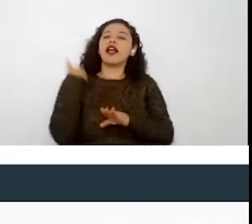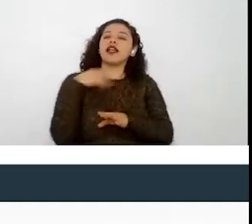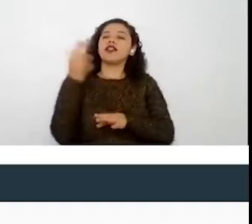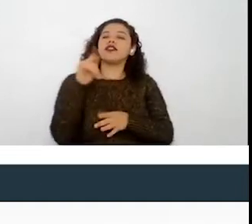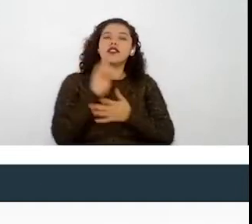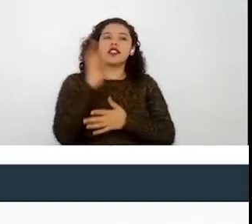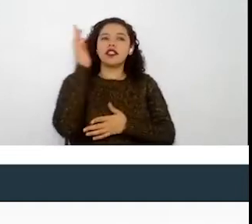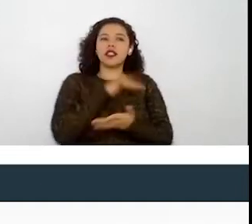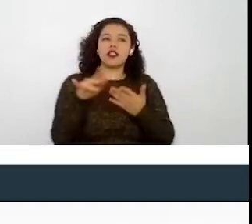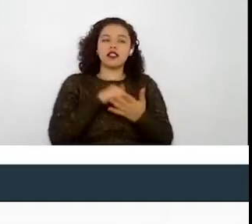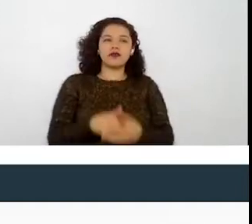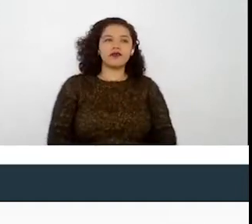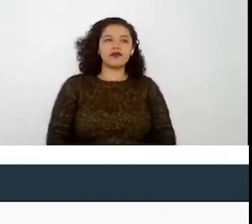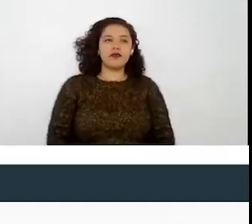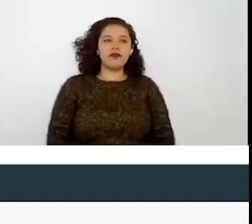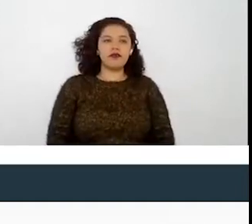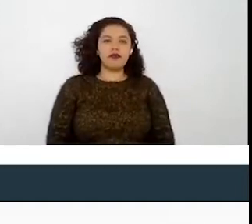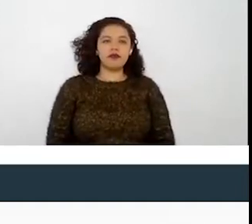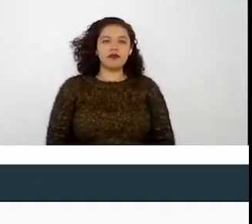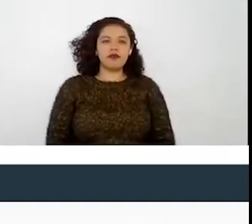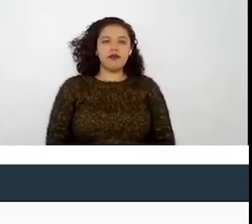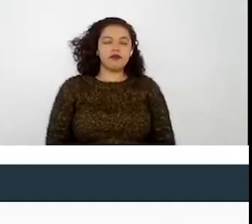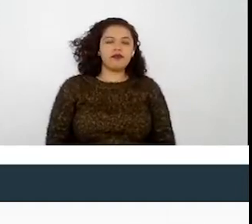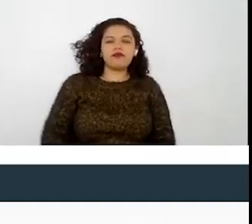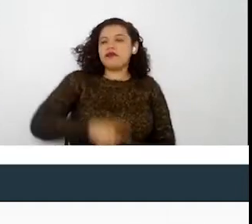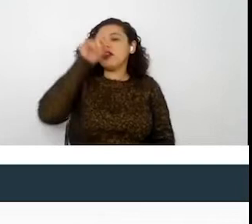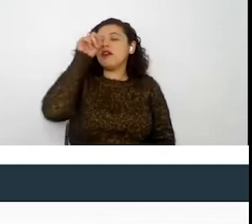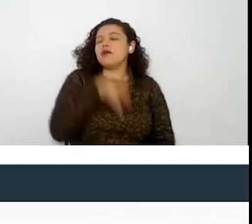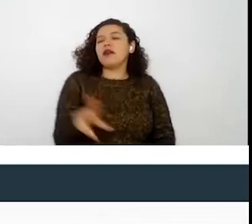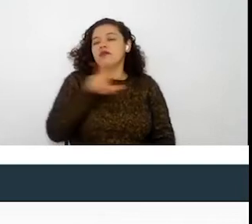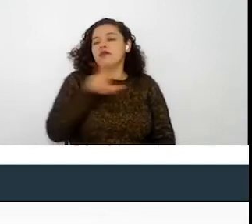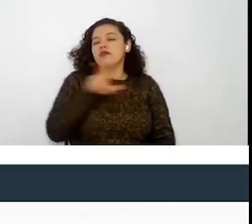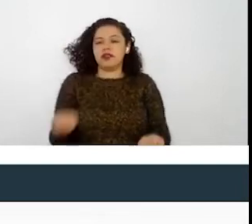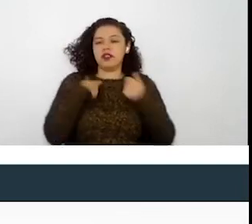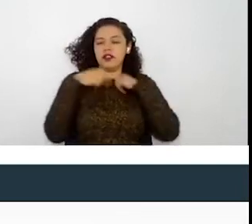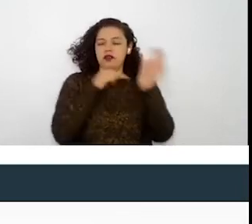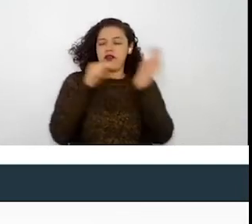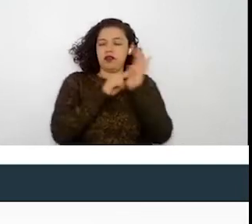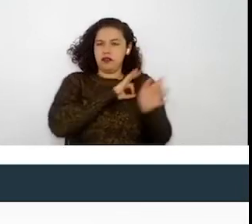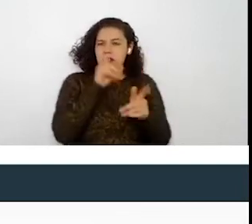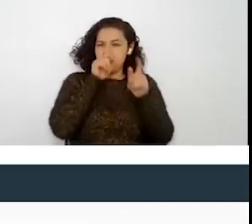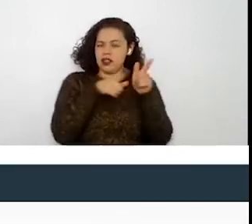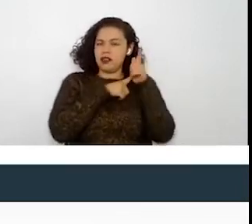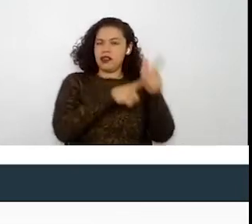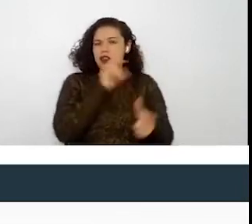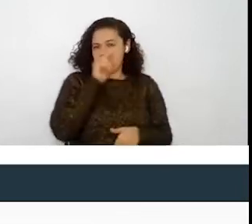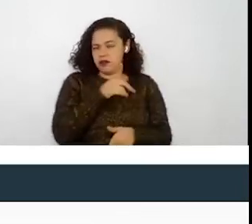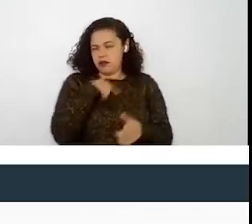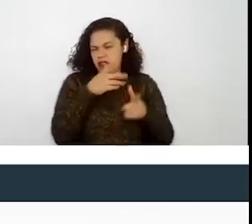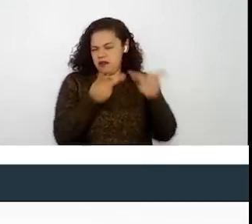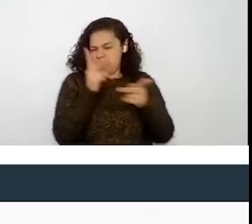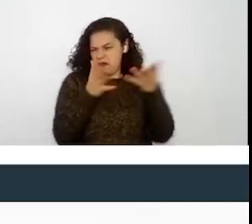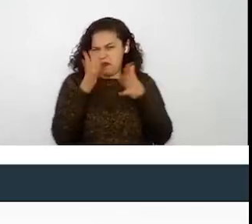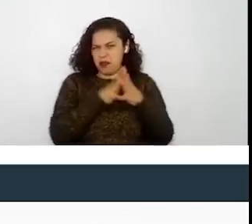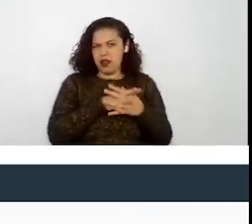chat que decían que si siempre ha sido el mismo apoderado el que ha firmado puede seguir firmando una algo así decía la pregunta